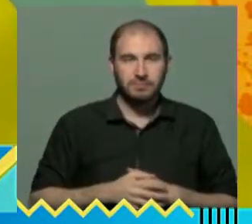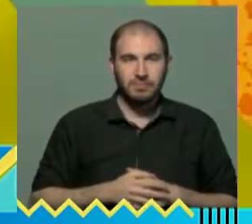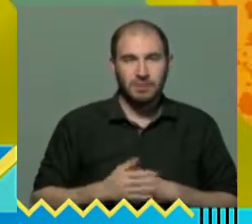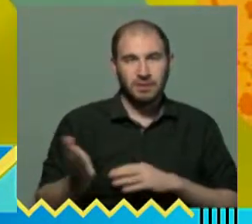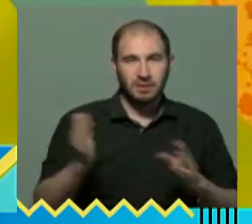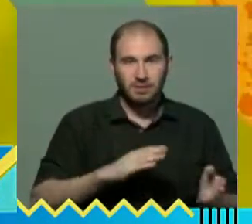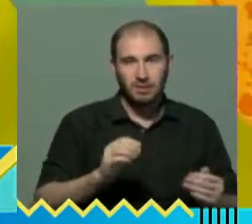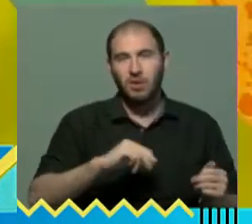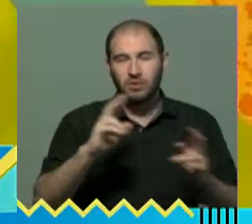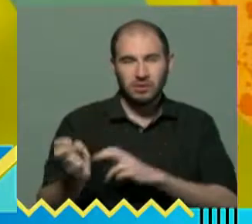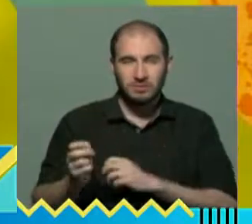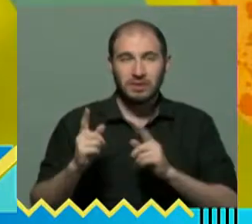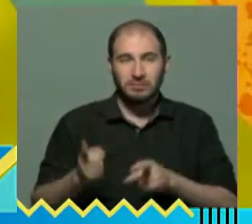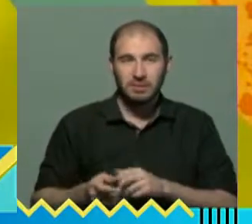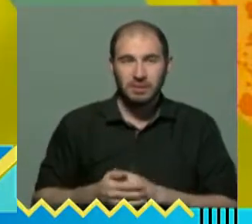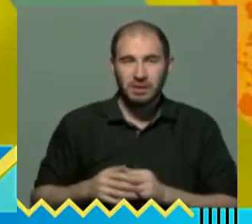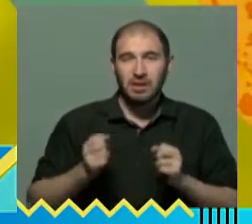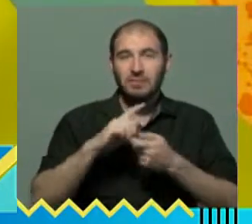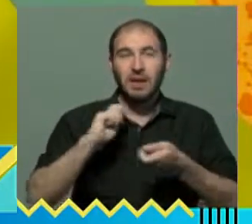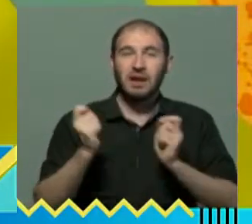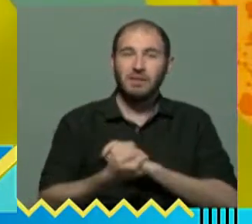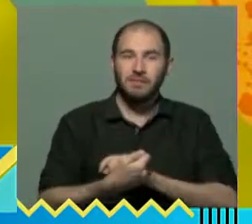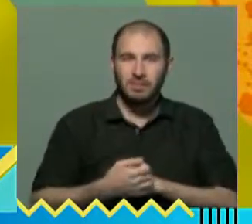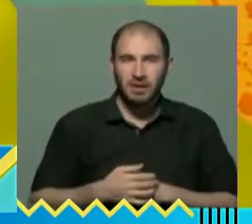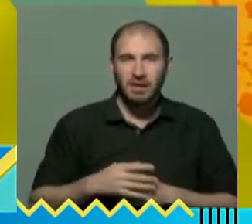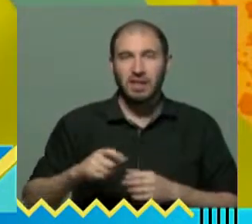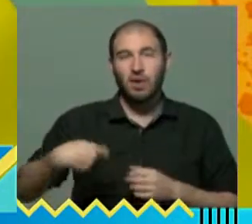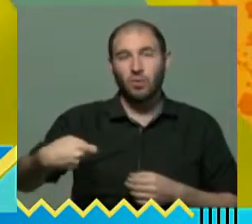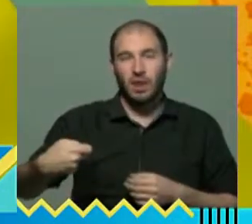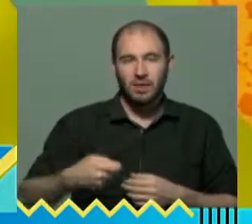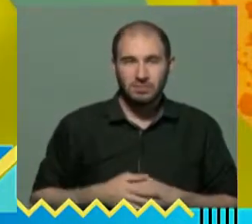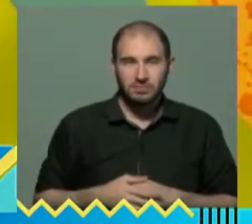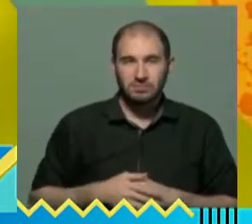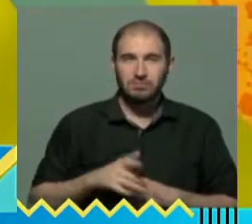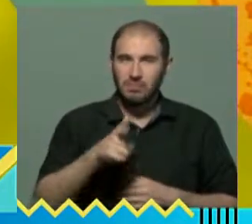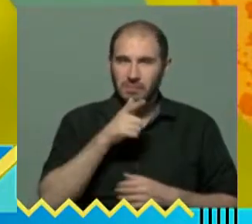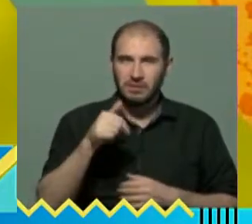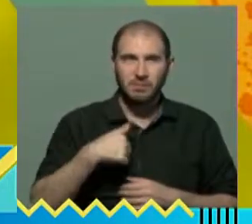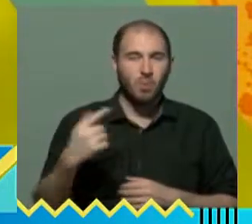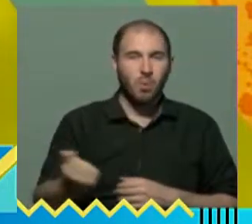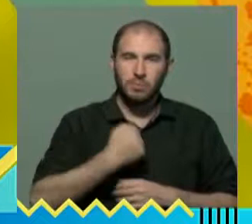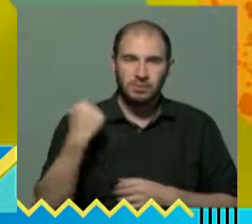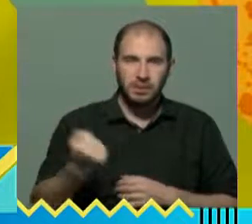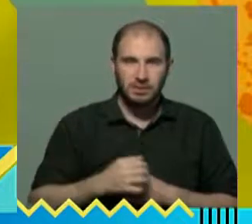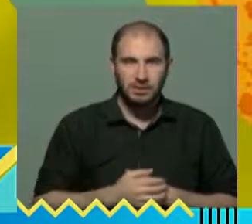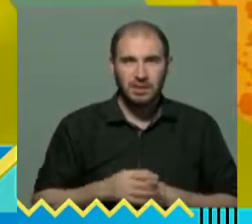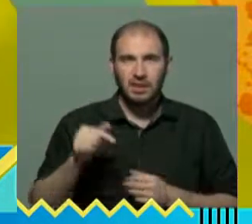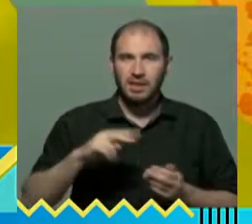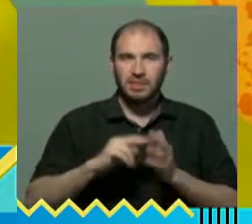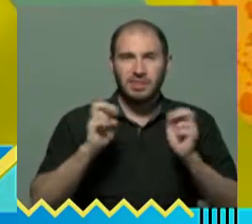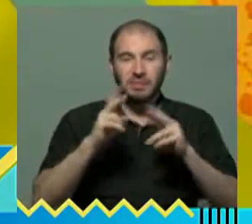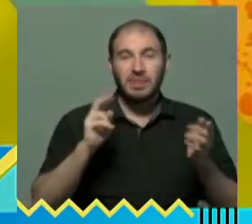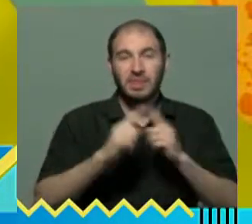Eso por un lado, y por otro lado también el tema de la reforma previsional, que para mí eso es muy importante y tiene que ver directamente